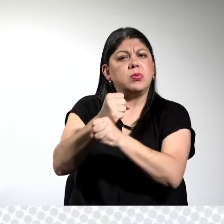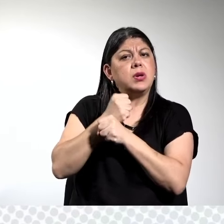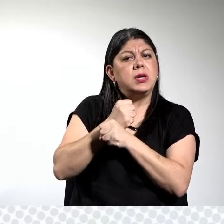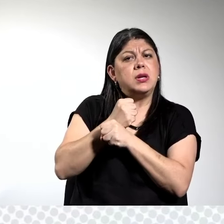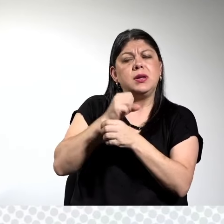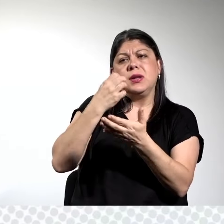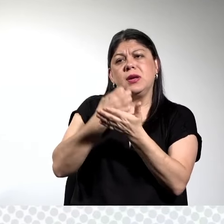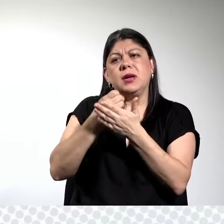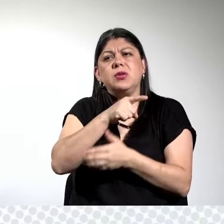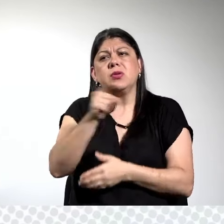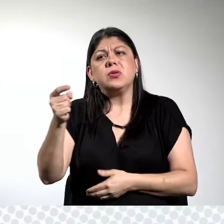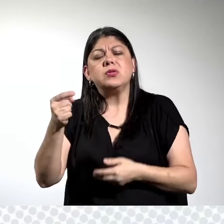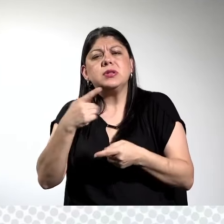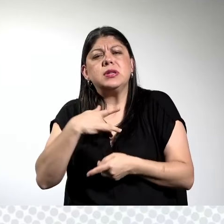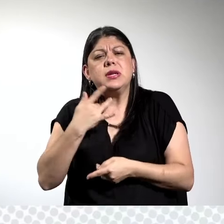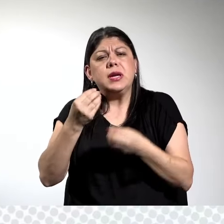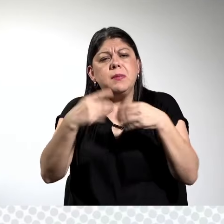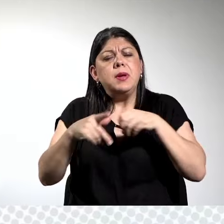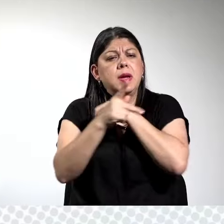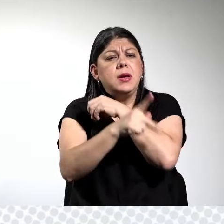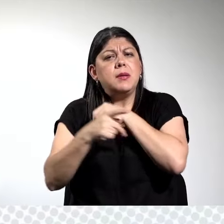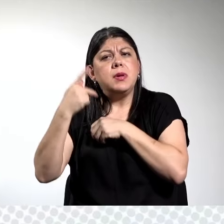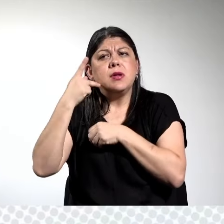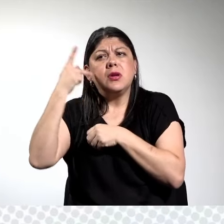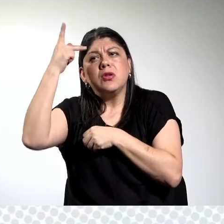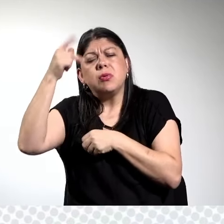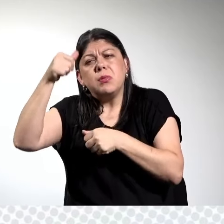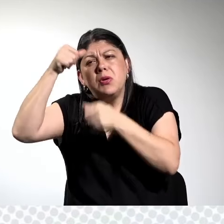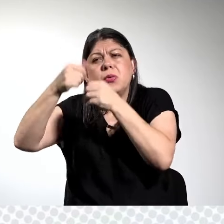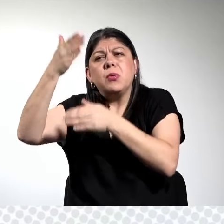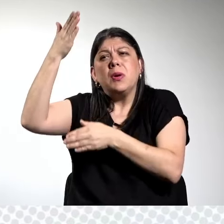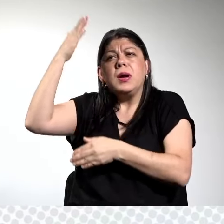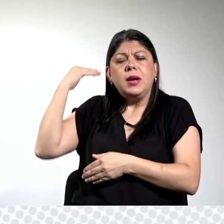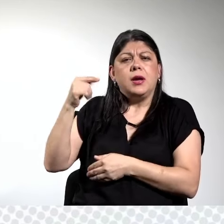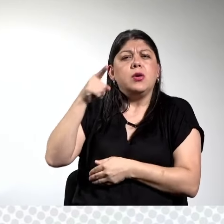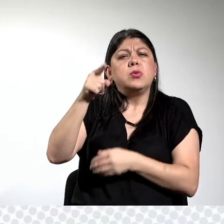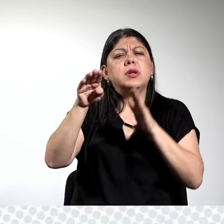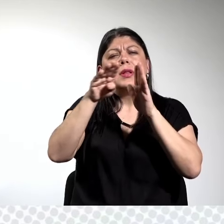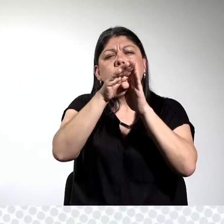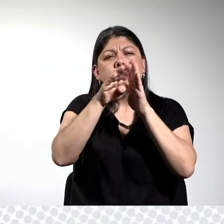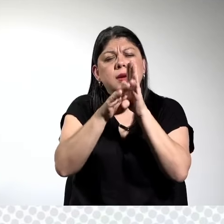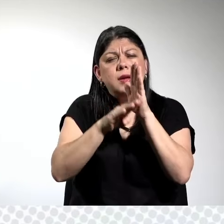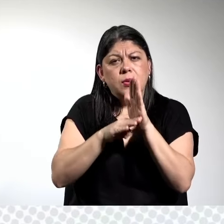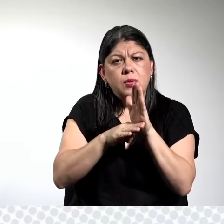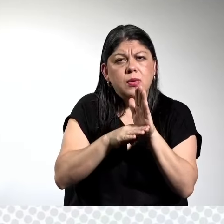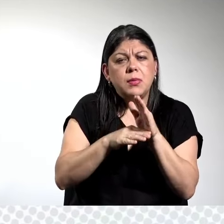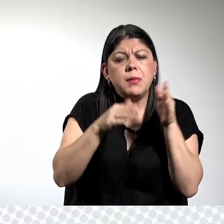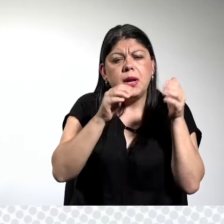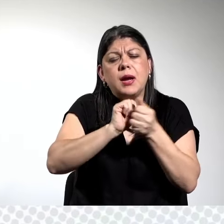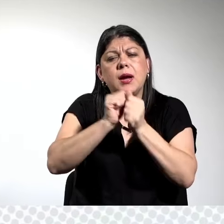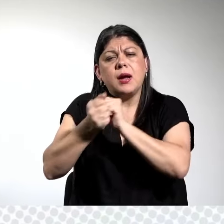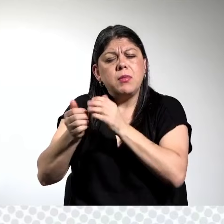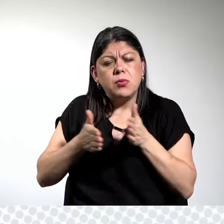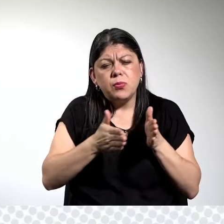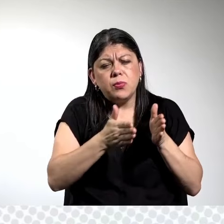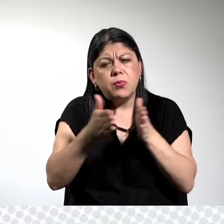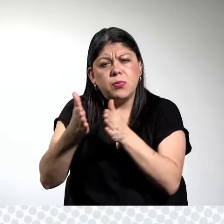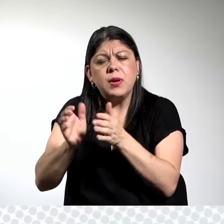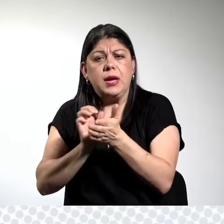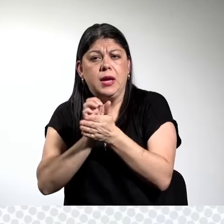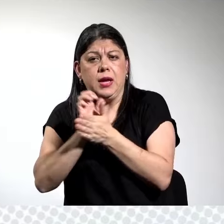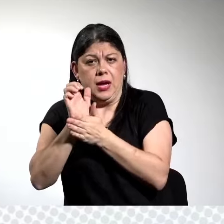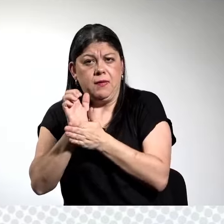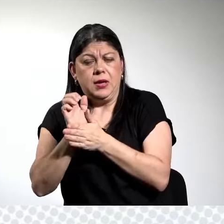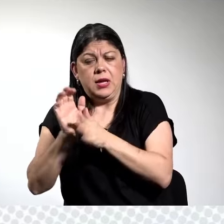económica y que sienten que pierden el país que sus padres y madres recuerdan. ¿Qué medidas tomará para reconstruir ese horizonte y evitar